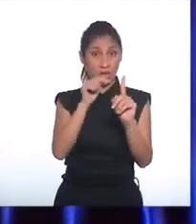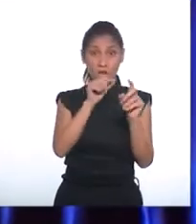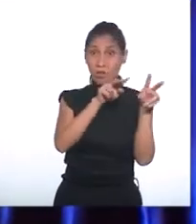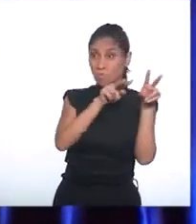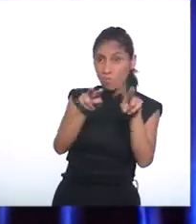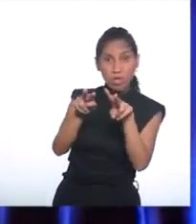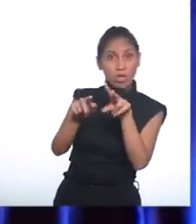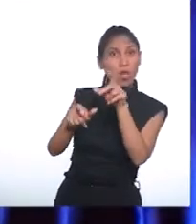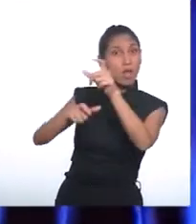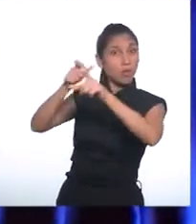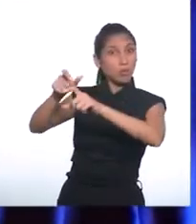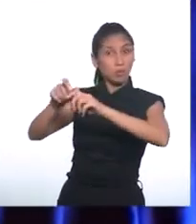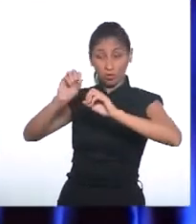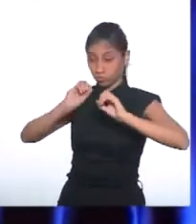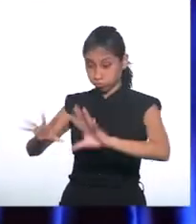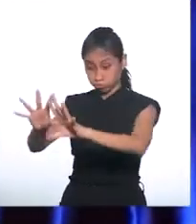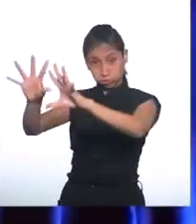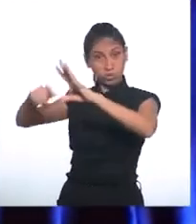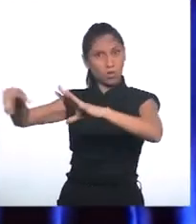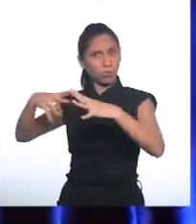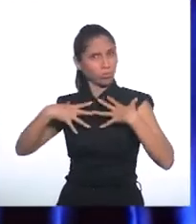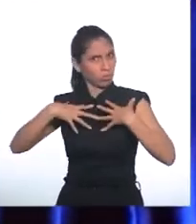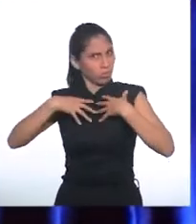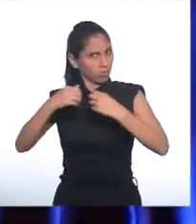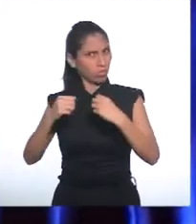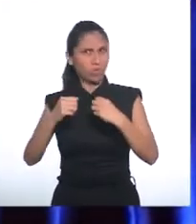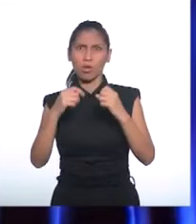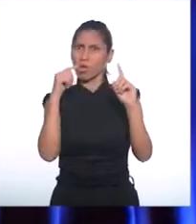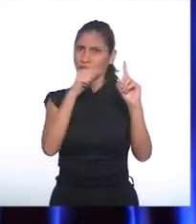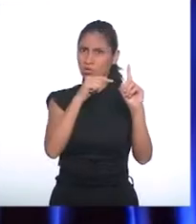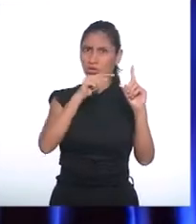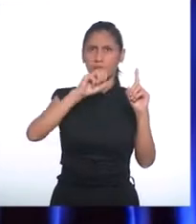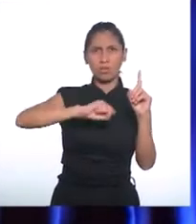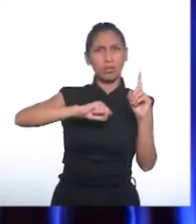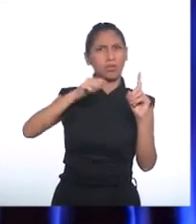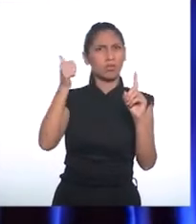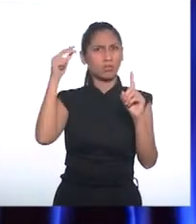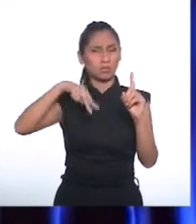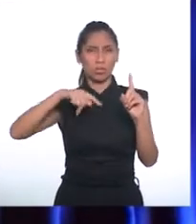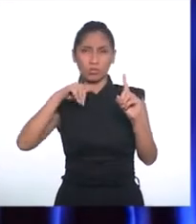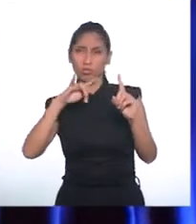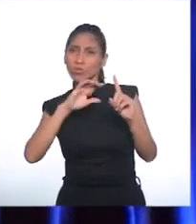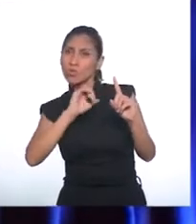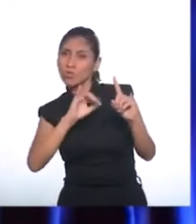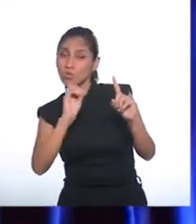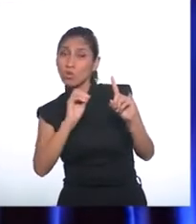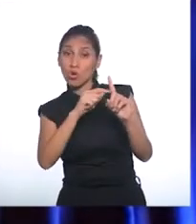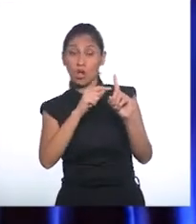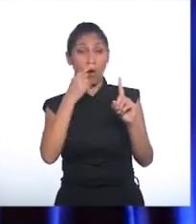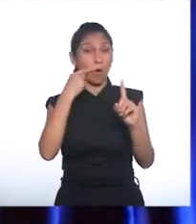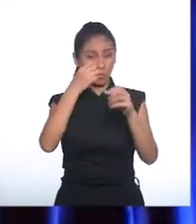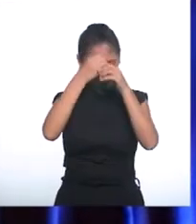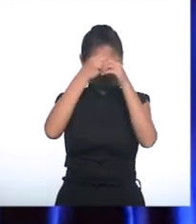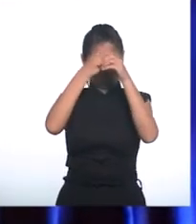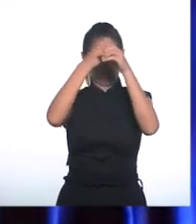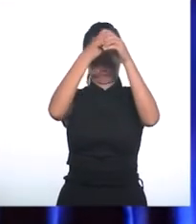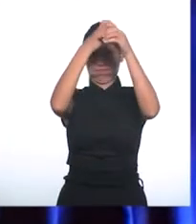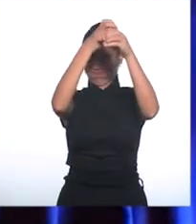runas. Este es el Santuyu, hombre de conocimientos, y a Chainillu